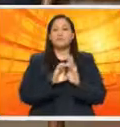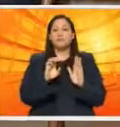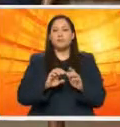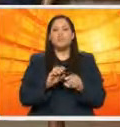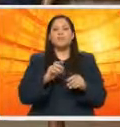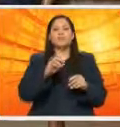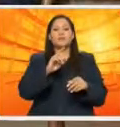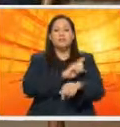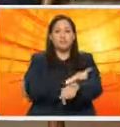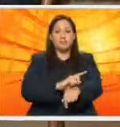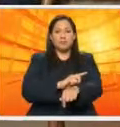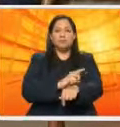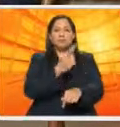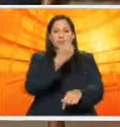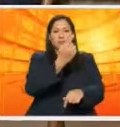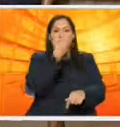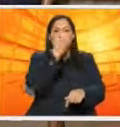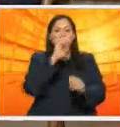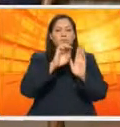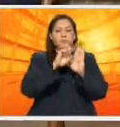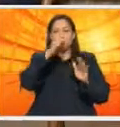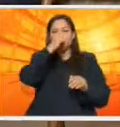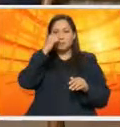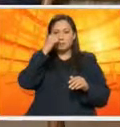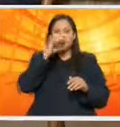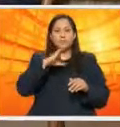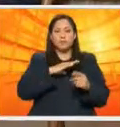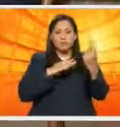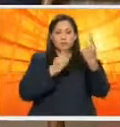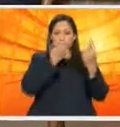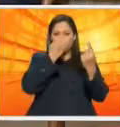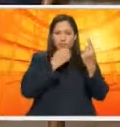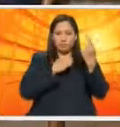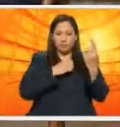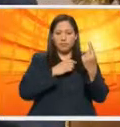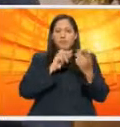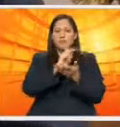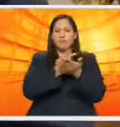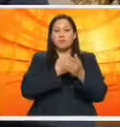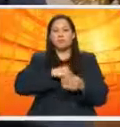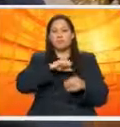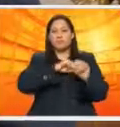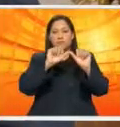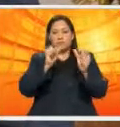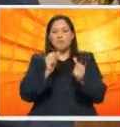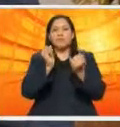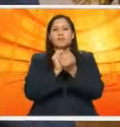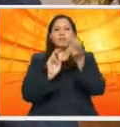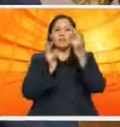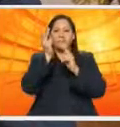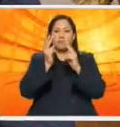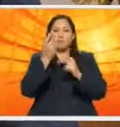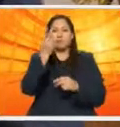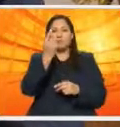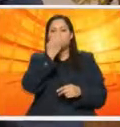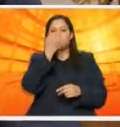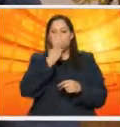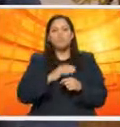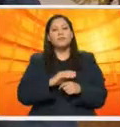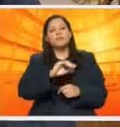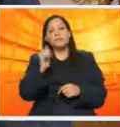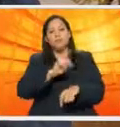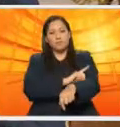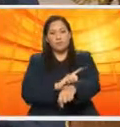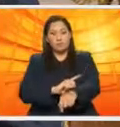una en cada delegación. Por ejemplo, en la Benito Juárez hay una escuela del programa Saludarte y en Coajimalpa, pero en el resto de